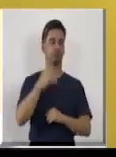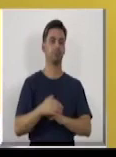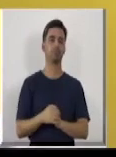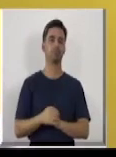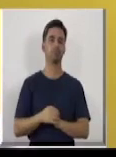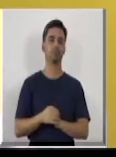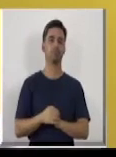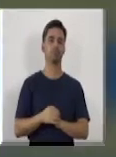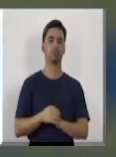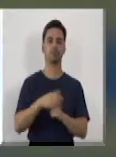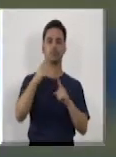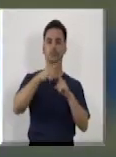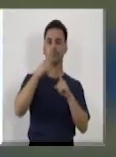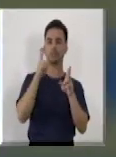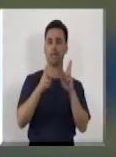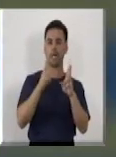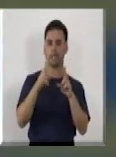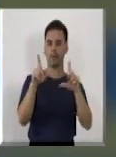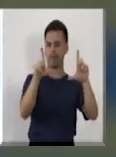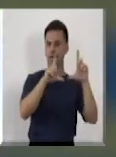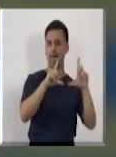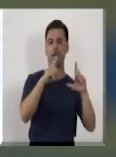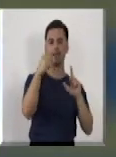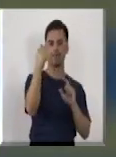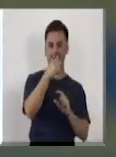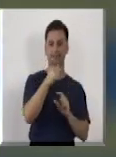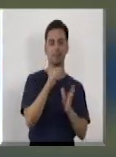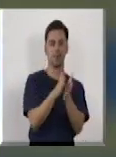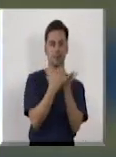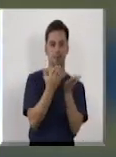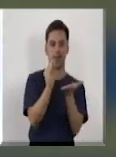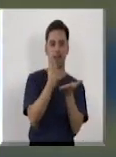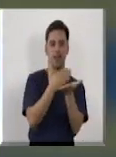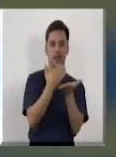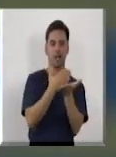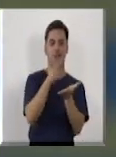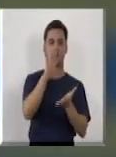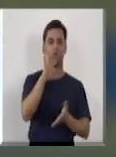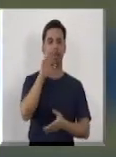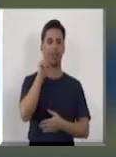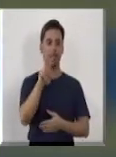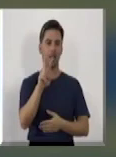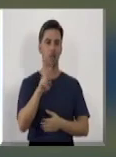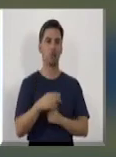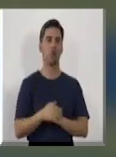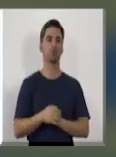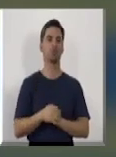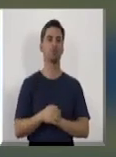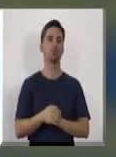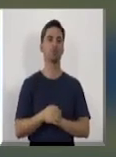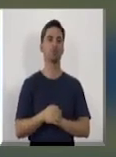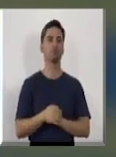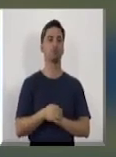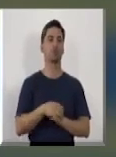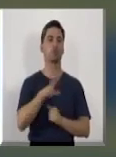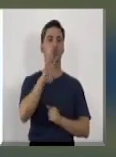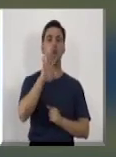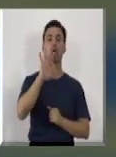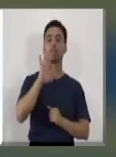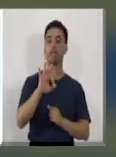actividad 2.41 y 2.42 de la página 42, la actividad 2.60 de la página 48 y la